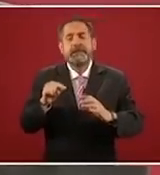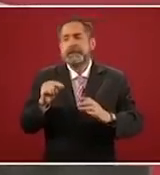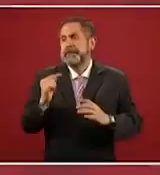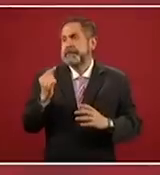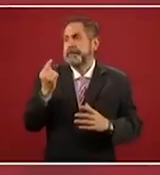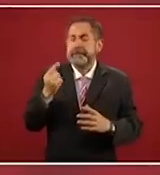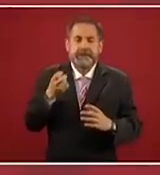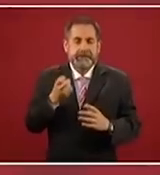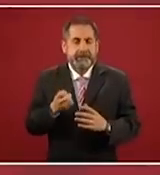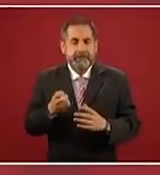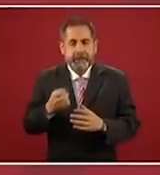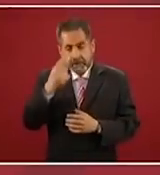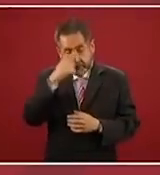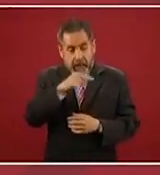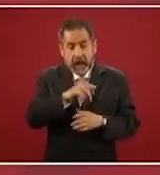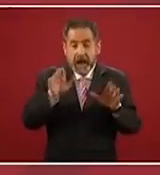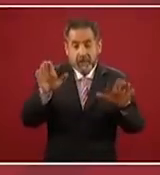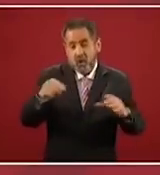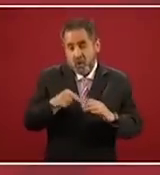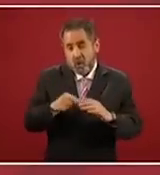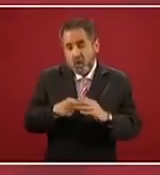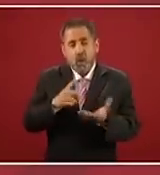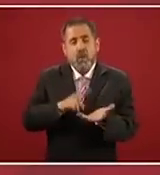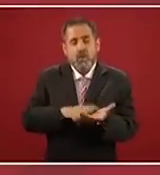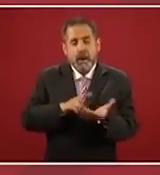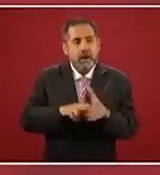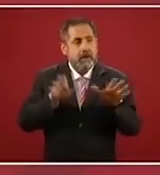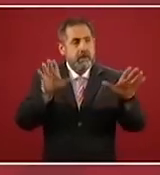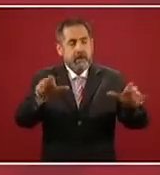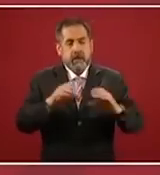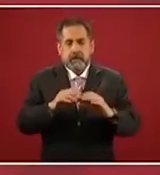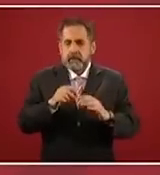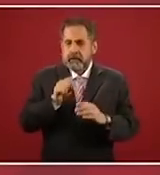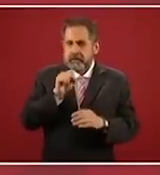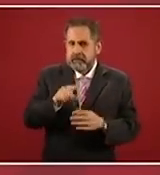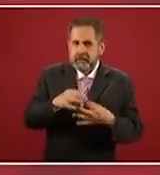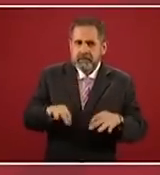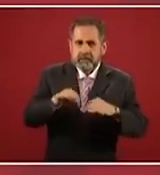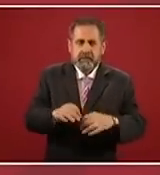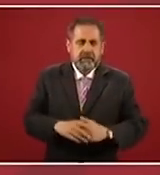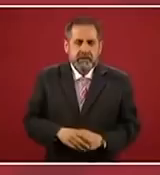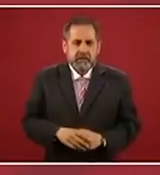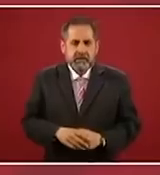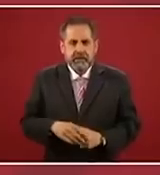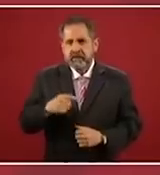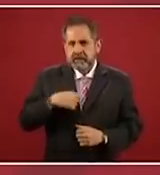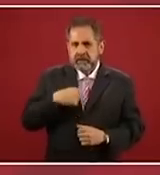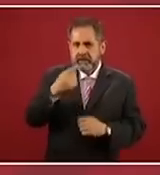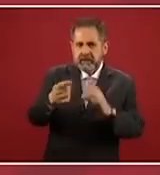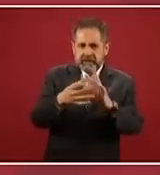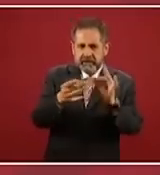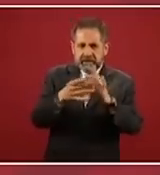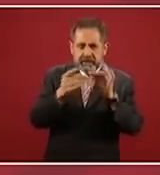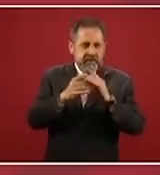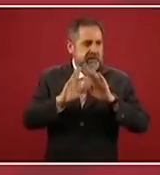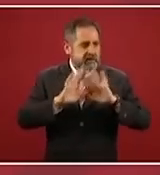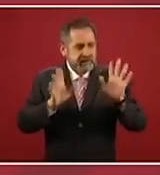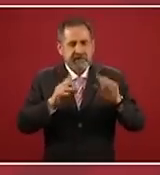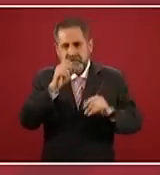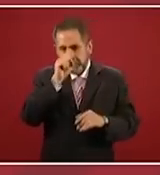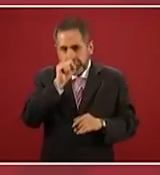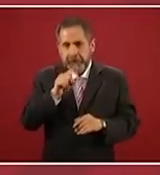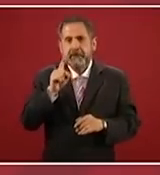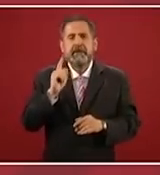ese avión, el valor de ese avión. Les explicamos de que